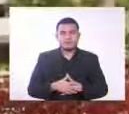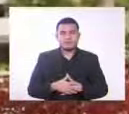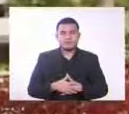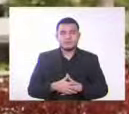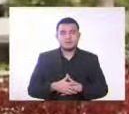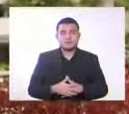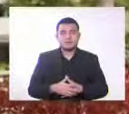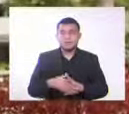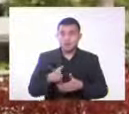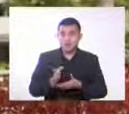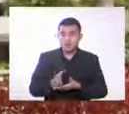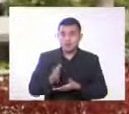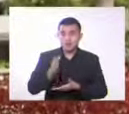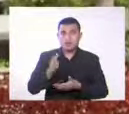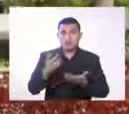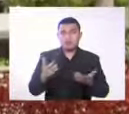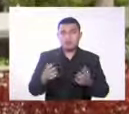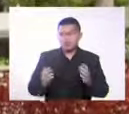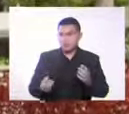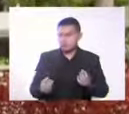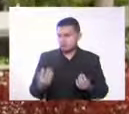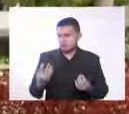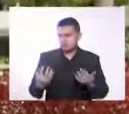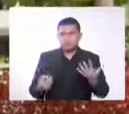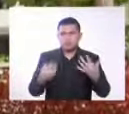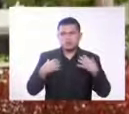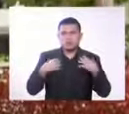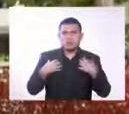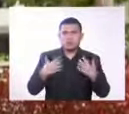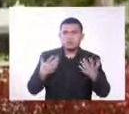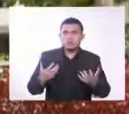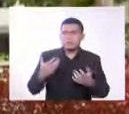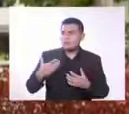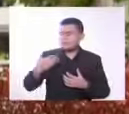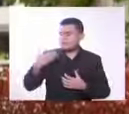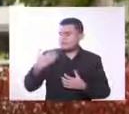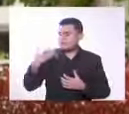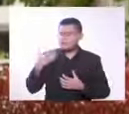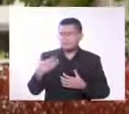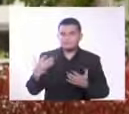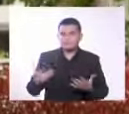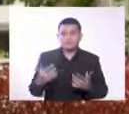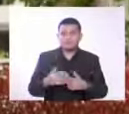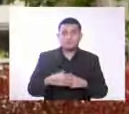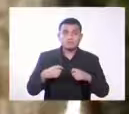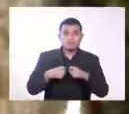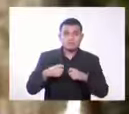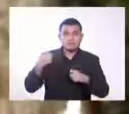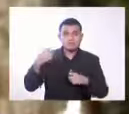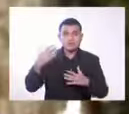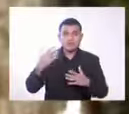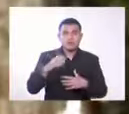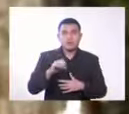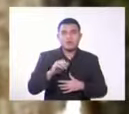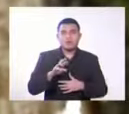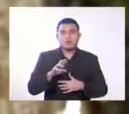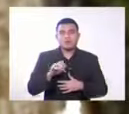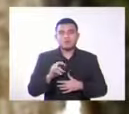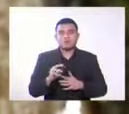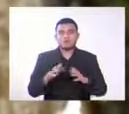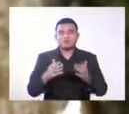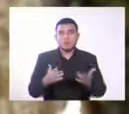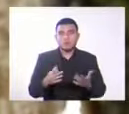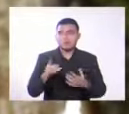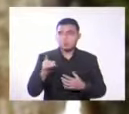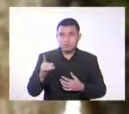Los animales y plantas que vivieron hace millones de años atraparon la energía del sol en compuestos de carbono. Y cuando quedaron